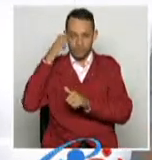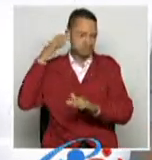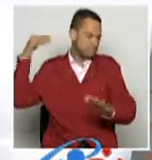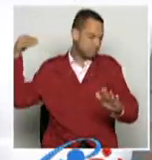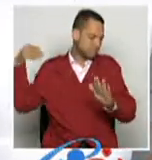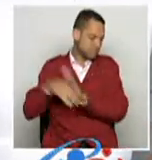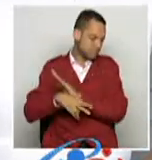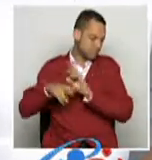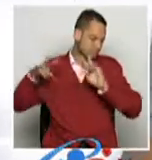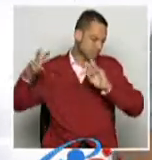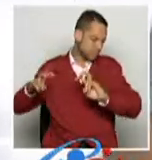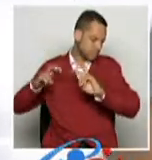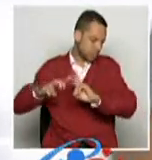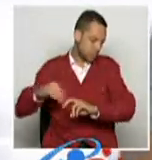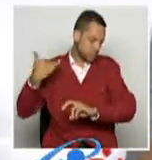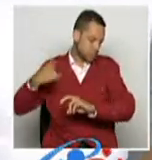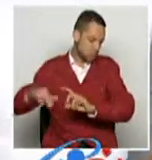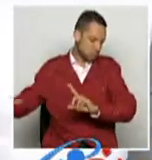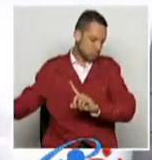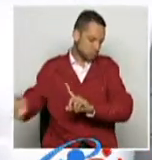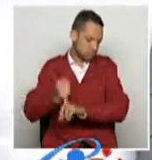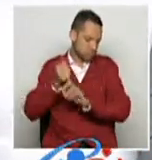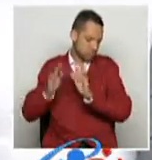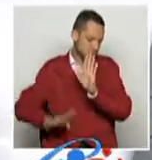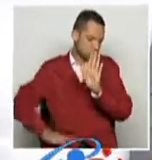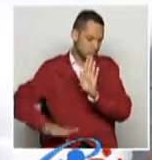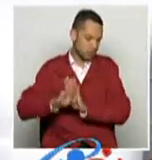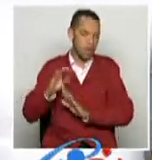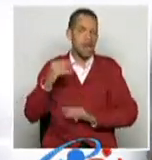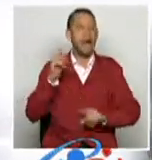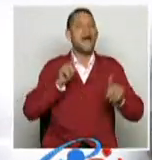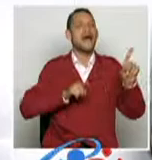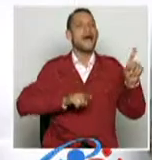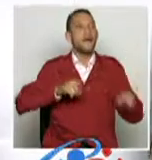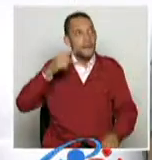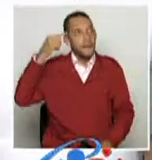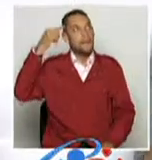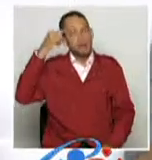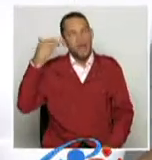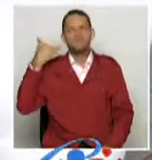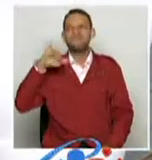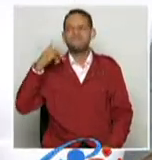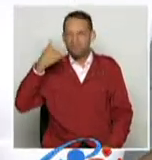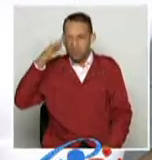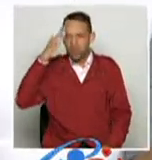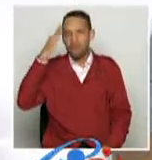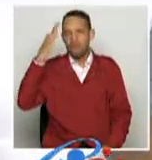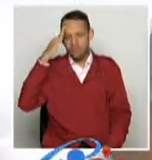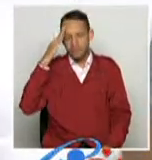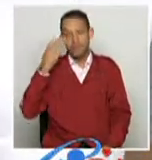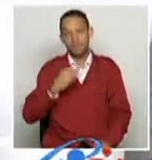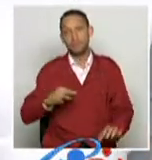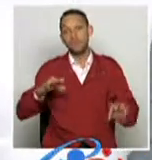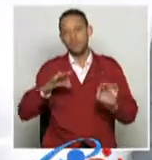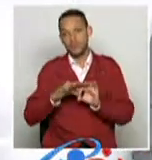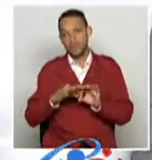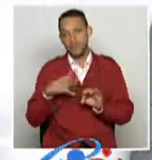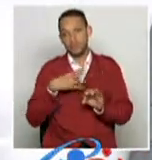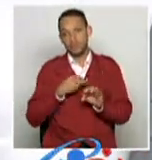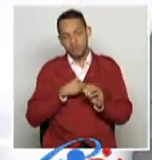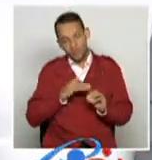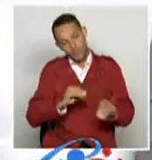lo más interesante es que cuando recordamos, dice, ah, eso ya lo sabía, sí, pero se lo dijeron de una forma muy diferente. Y yo lo hago como